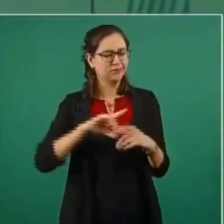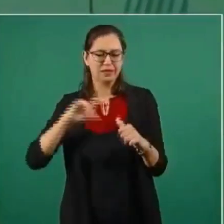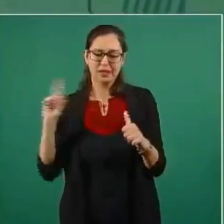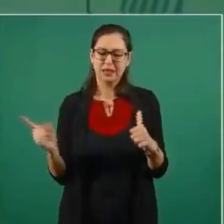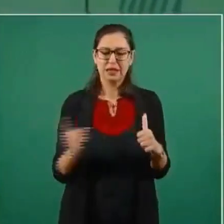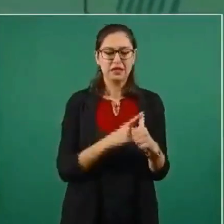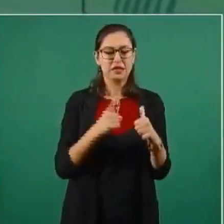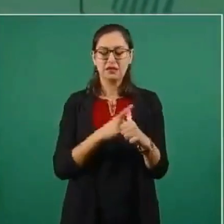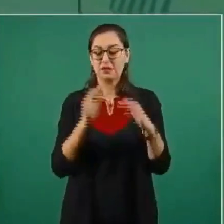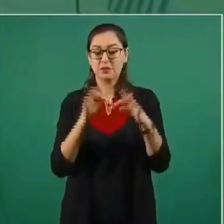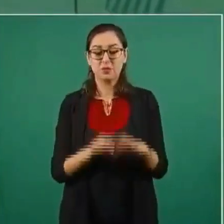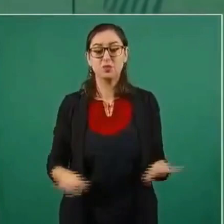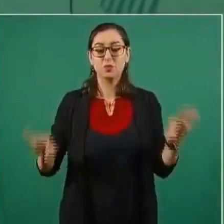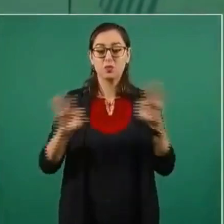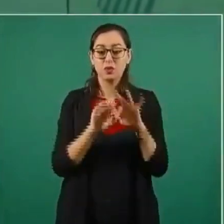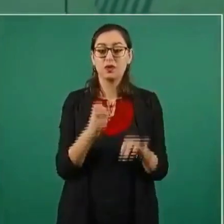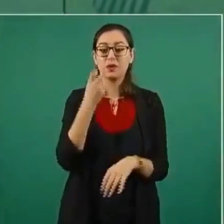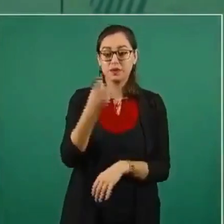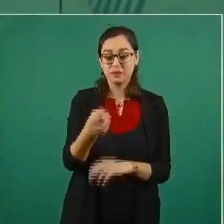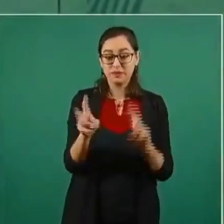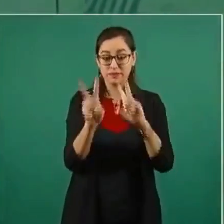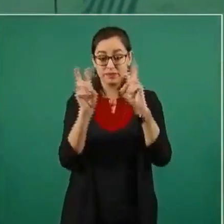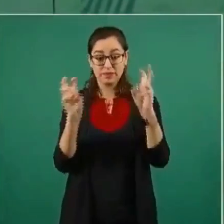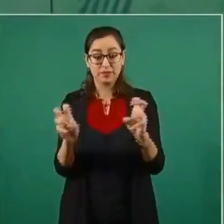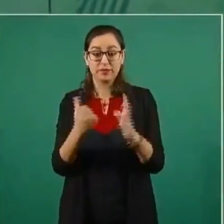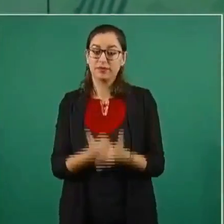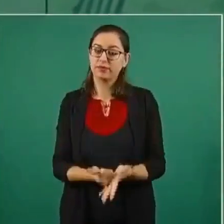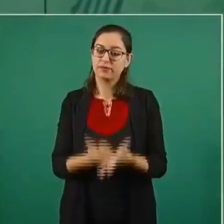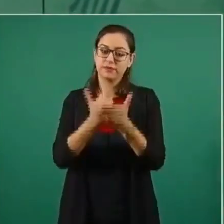porque eso nos va a ayudar mucho.